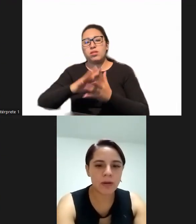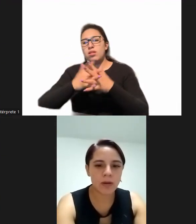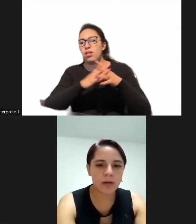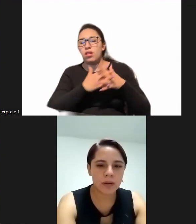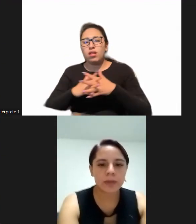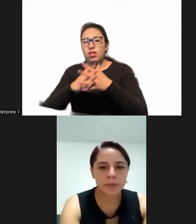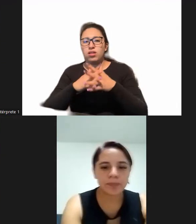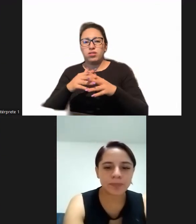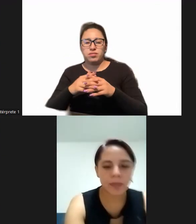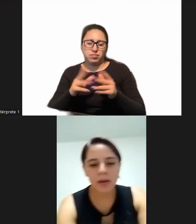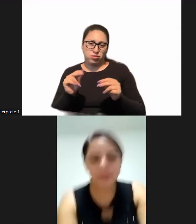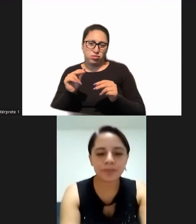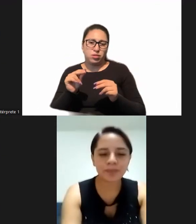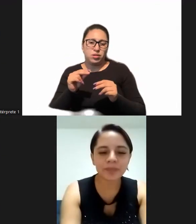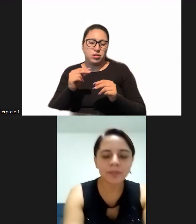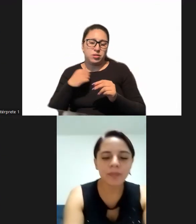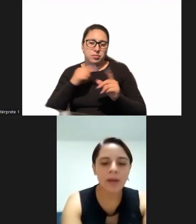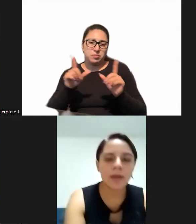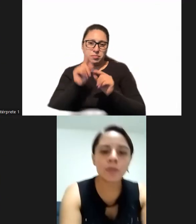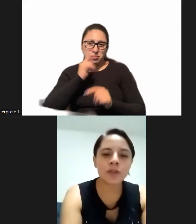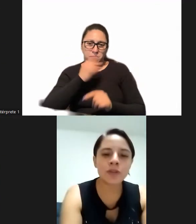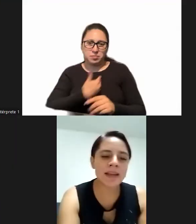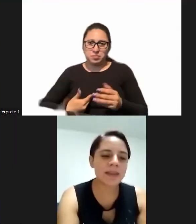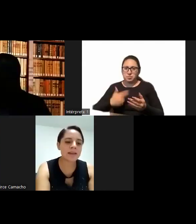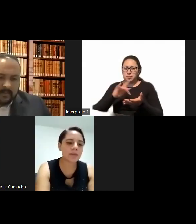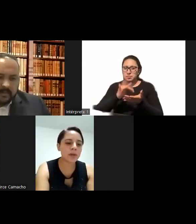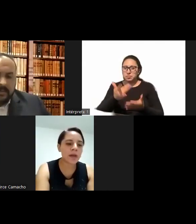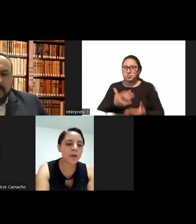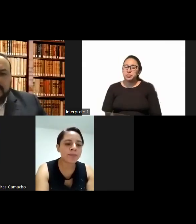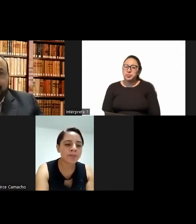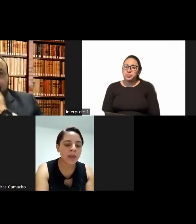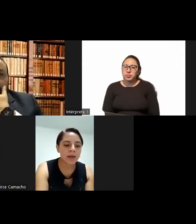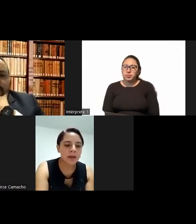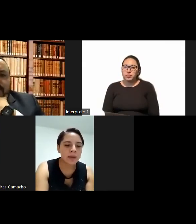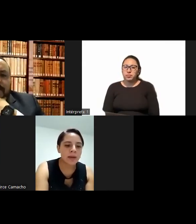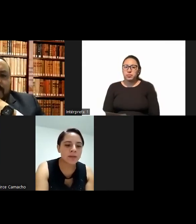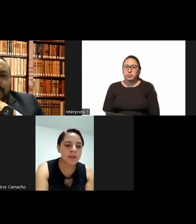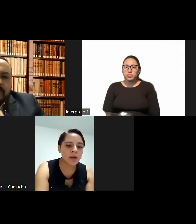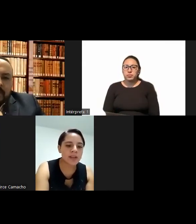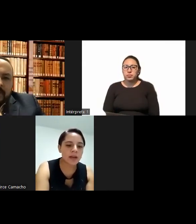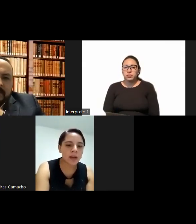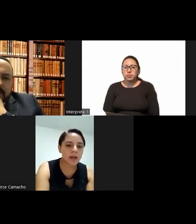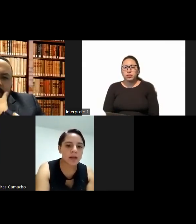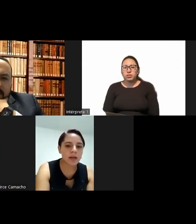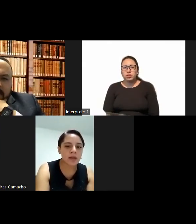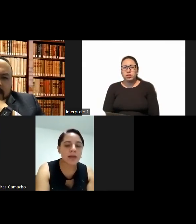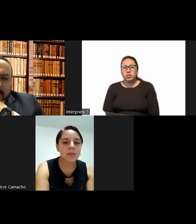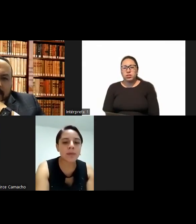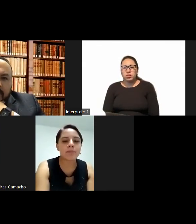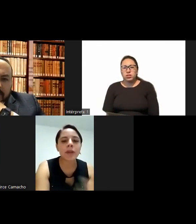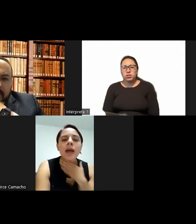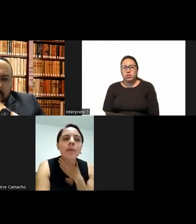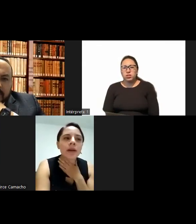participaciones. Gracias, diputada. ¿Es cuánto? Muchas gracias, diputado. Diputada, perdón por